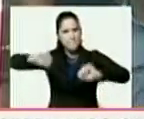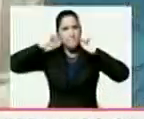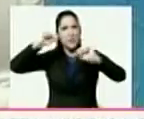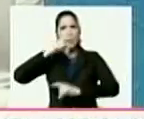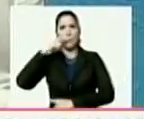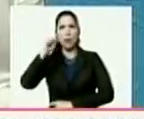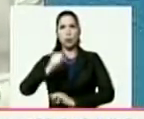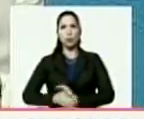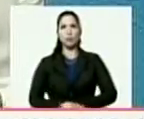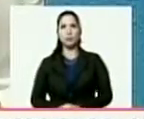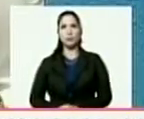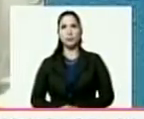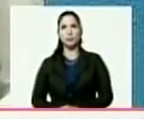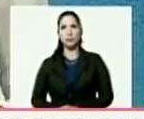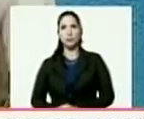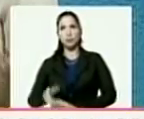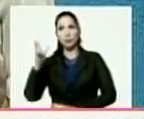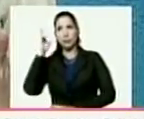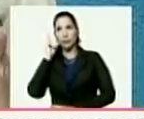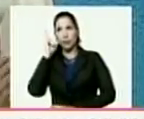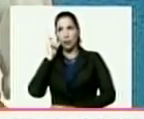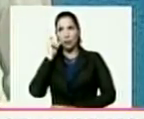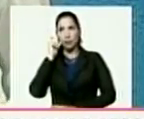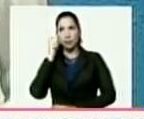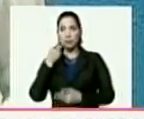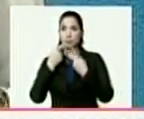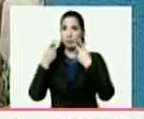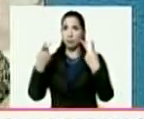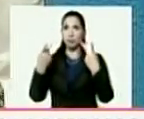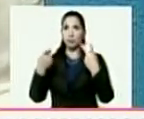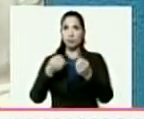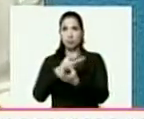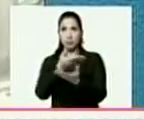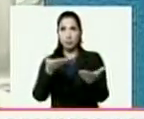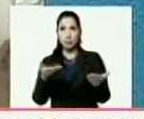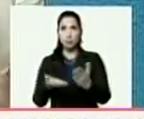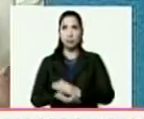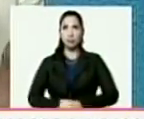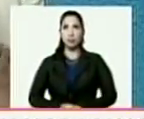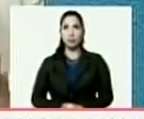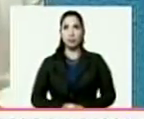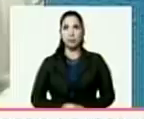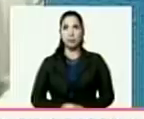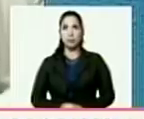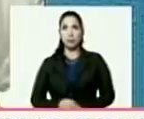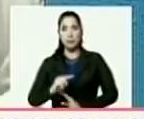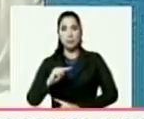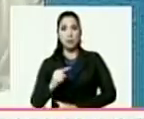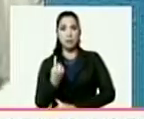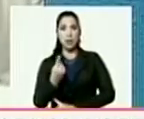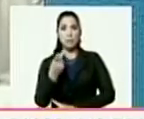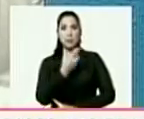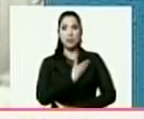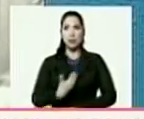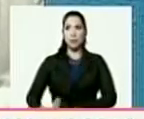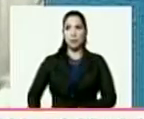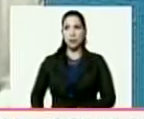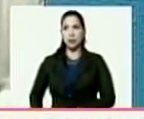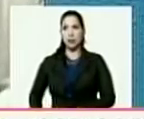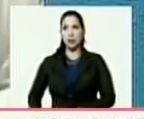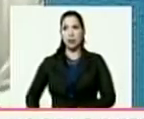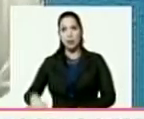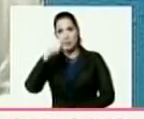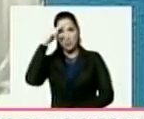en declaraciones ante las declaraciones del presidente del partido socialista